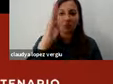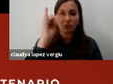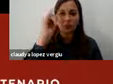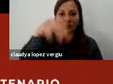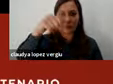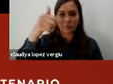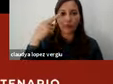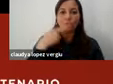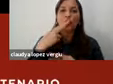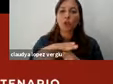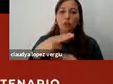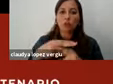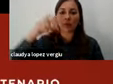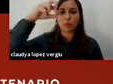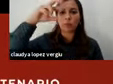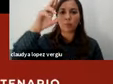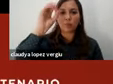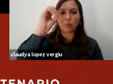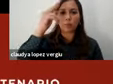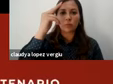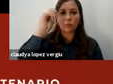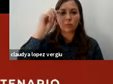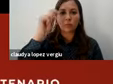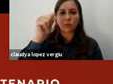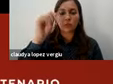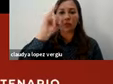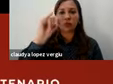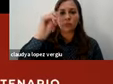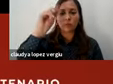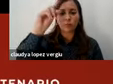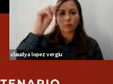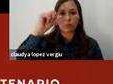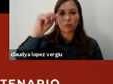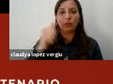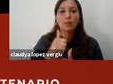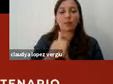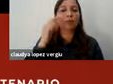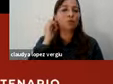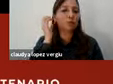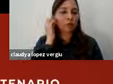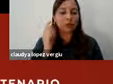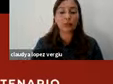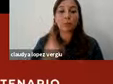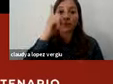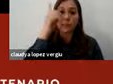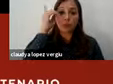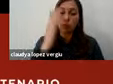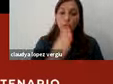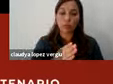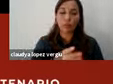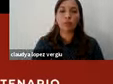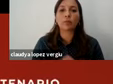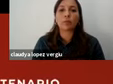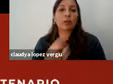Proyectos de Turismo Sostenible liderado por mujeres. El primer punto a tratar estará a cargo de